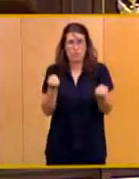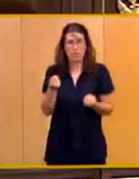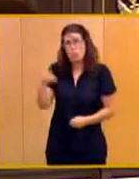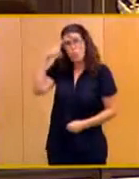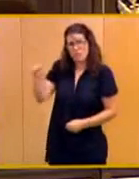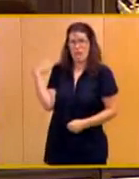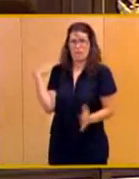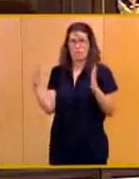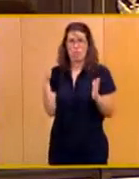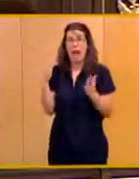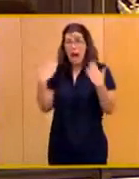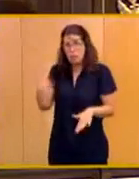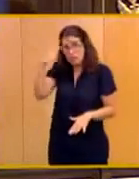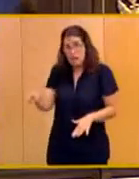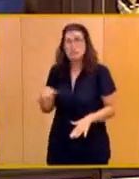sabiéndolo, lo hizo.